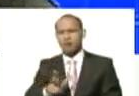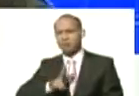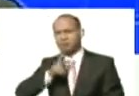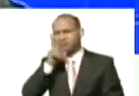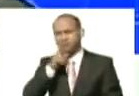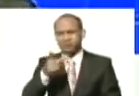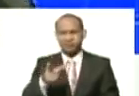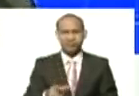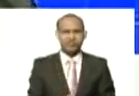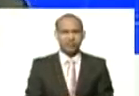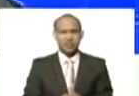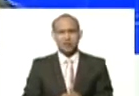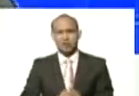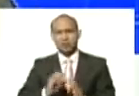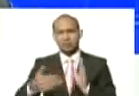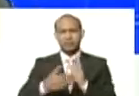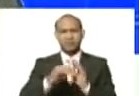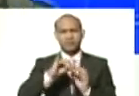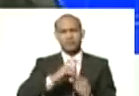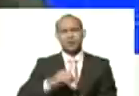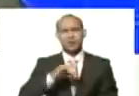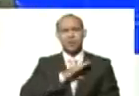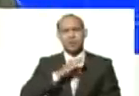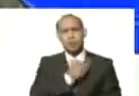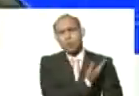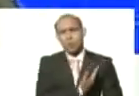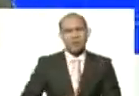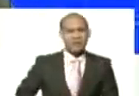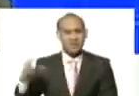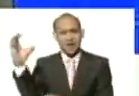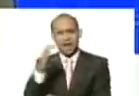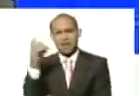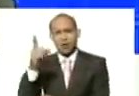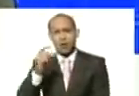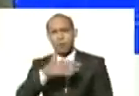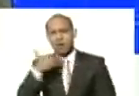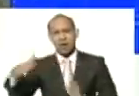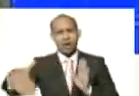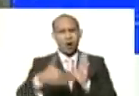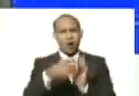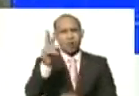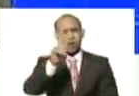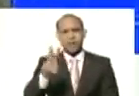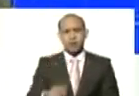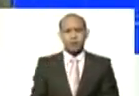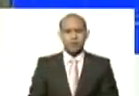obsesivo antivenezolano llamado Iván Duque. Es un energúmeno obsesivo.